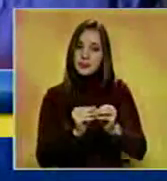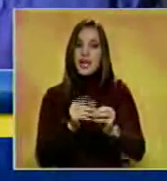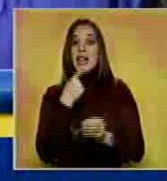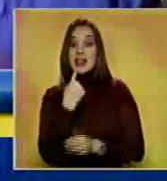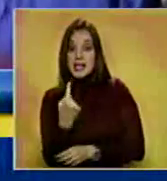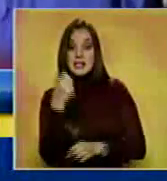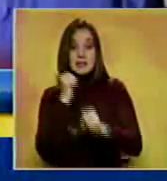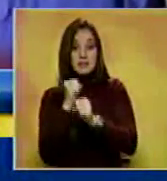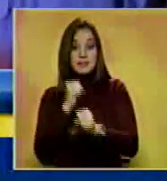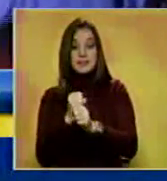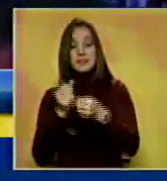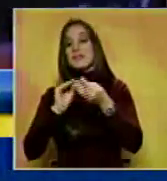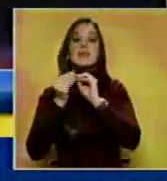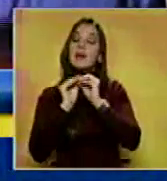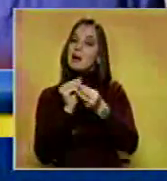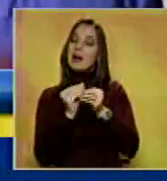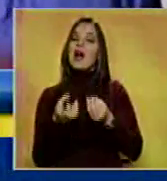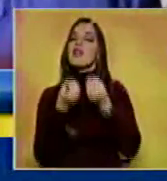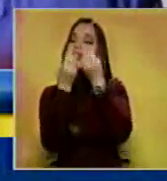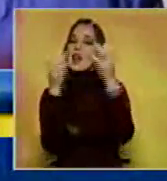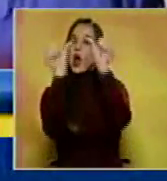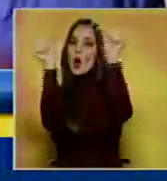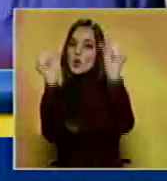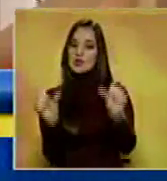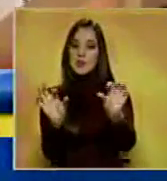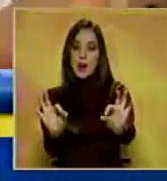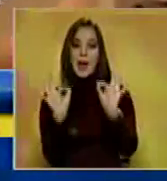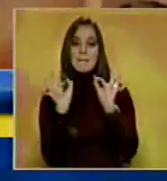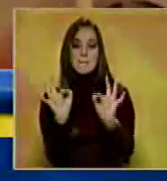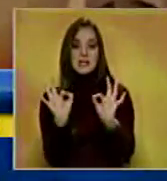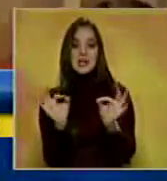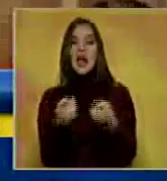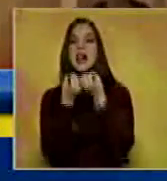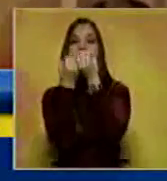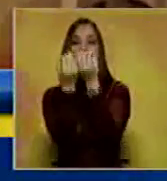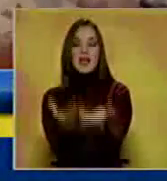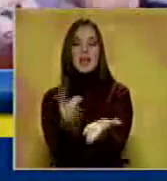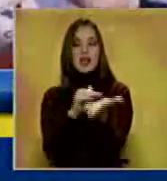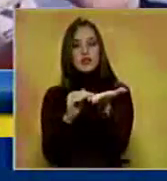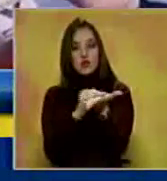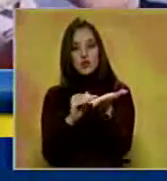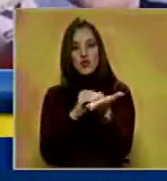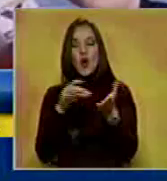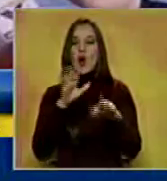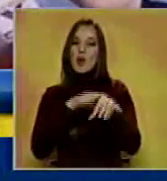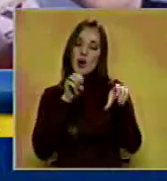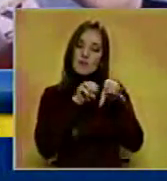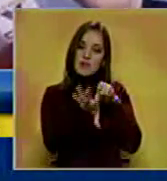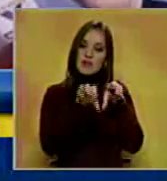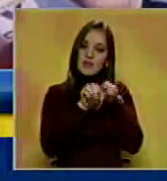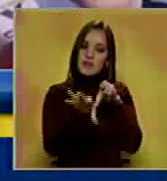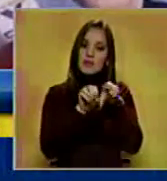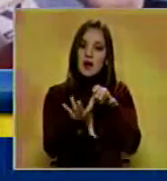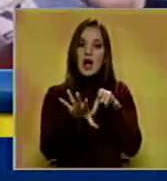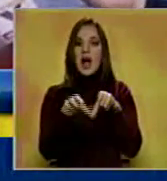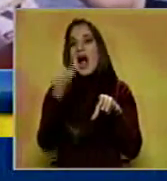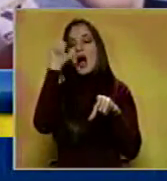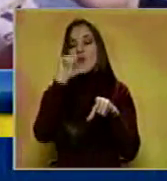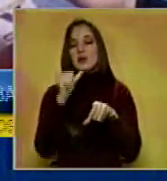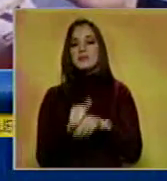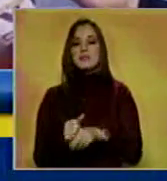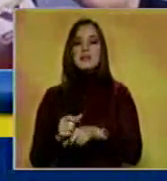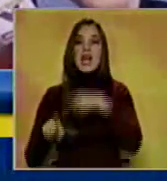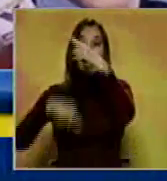trabajando para establecer un sistema especial que aporte soluciones a esta fuga para el próximo martes debe estar ya la propuesta